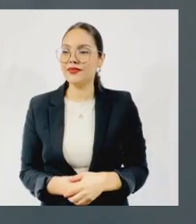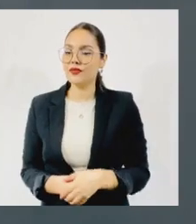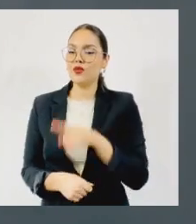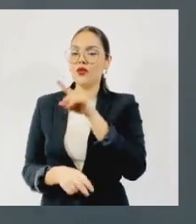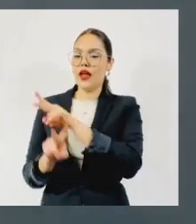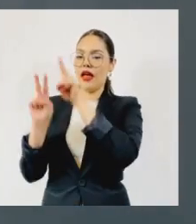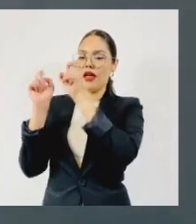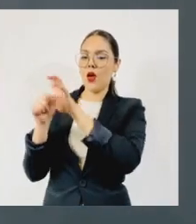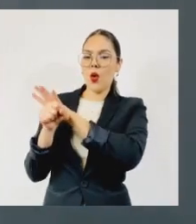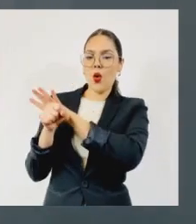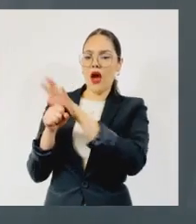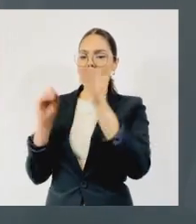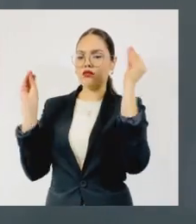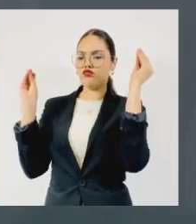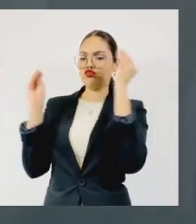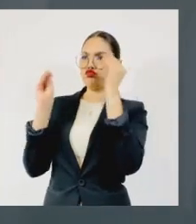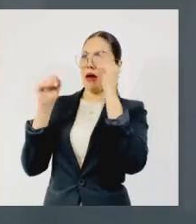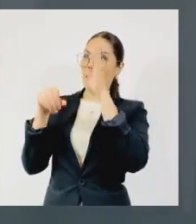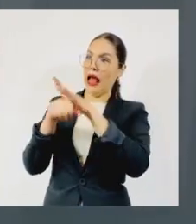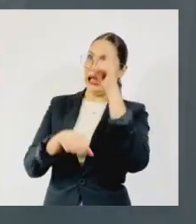que te tocó presidir en el Senado?